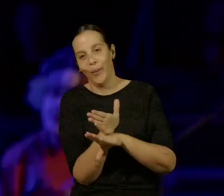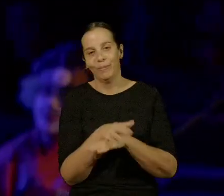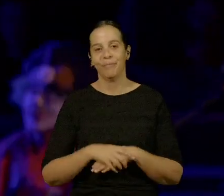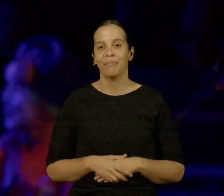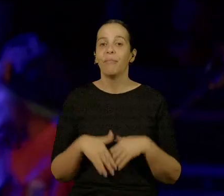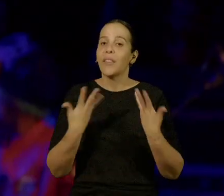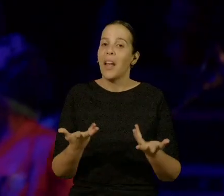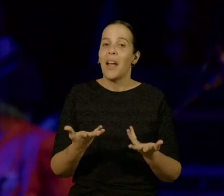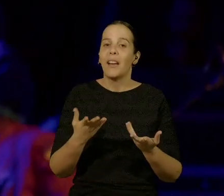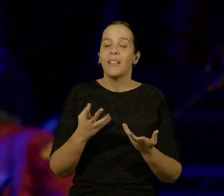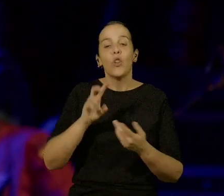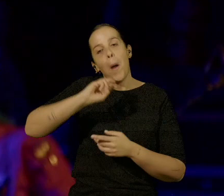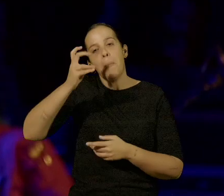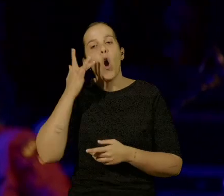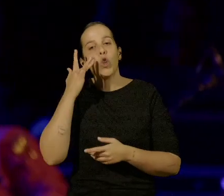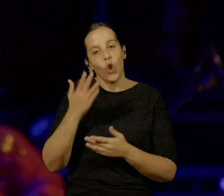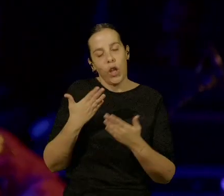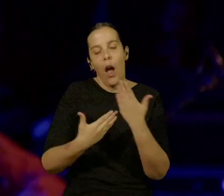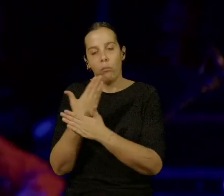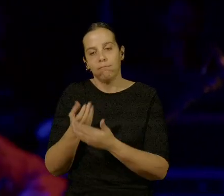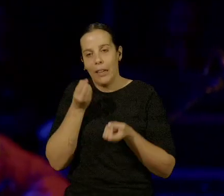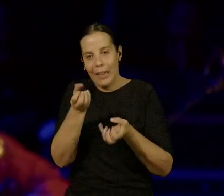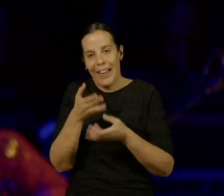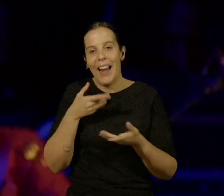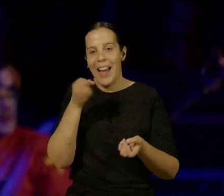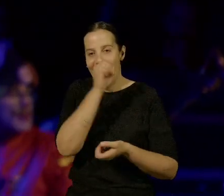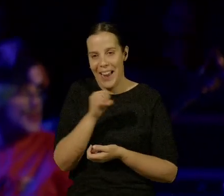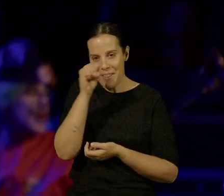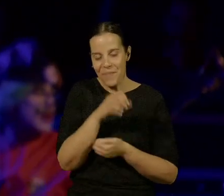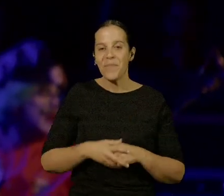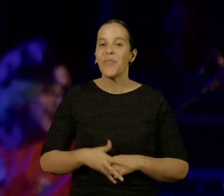Entonces la siguiente la guardamos para otro día, ¿vale? Preferimos,